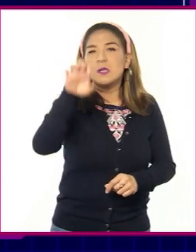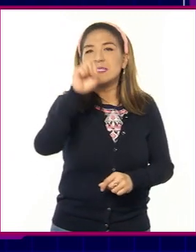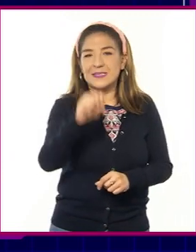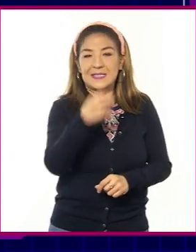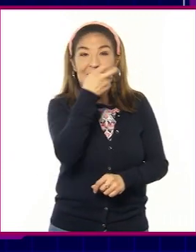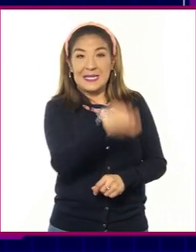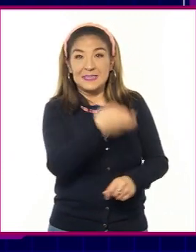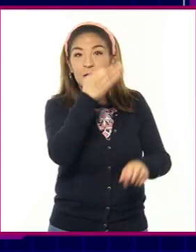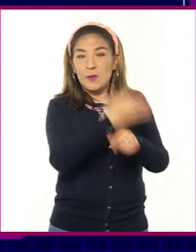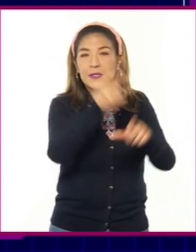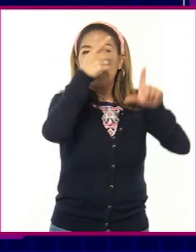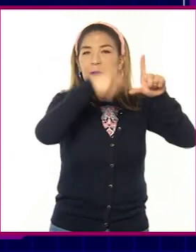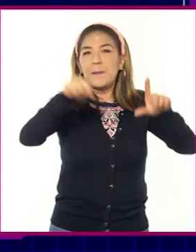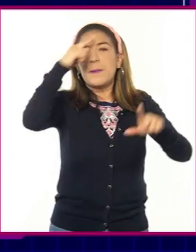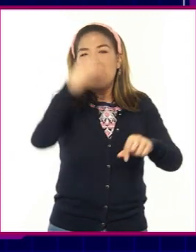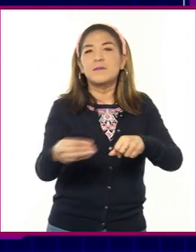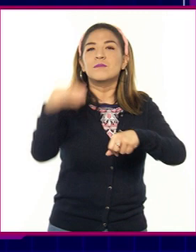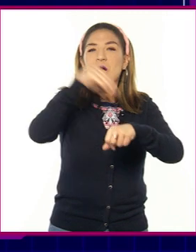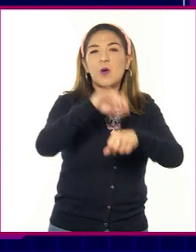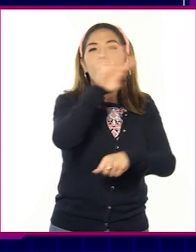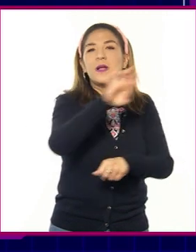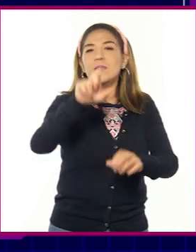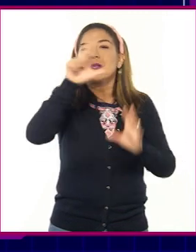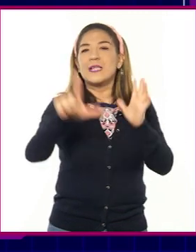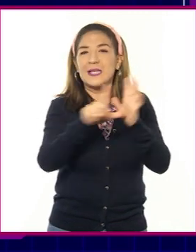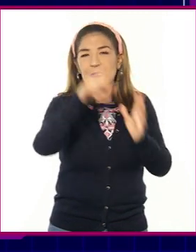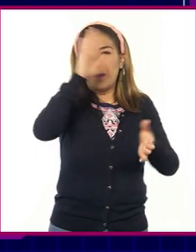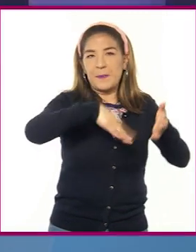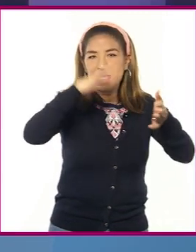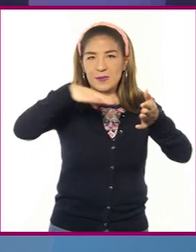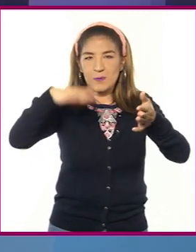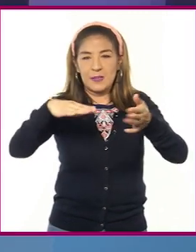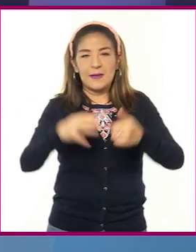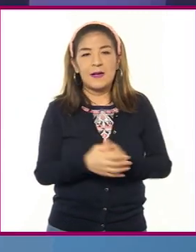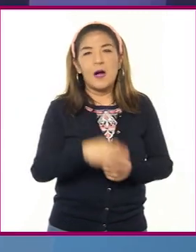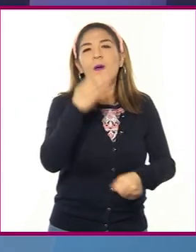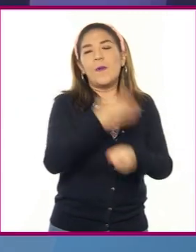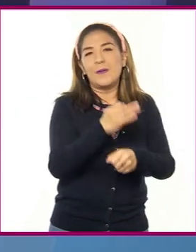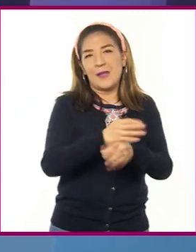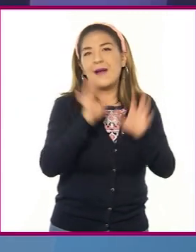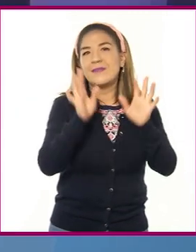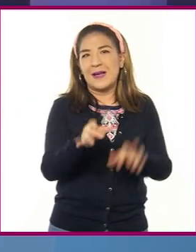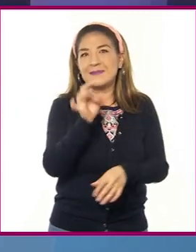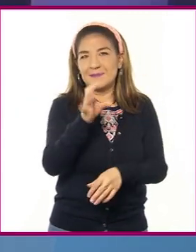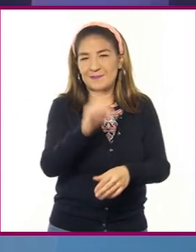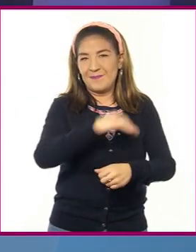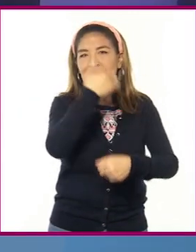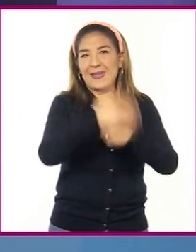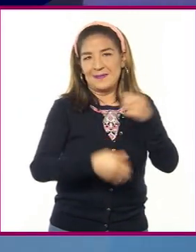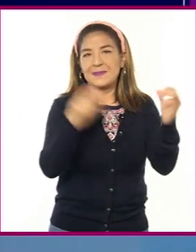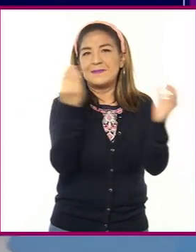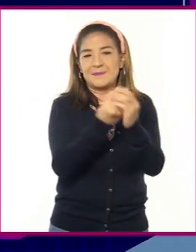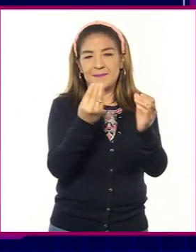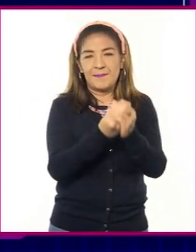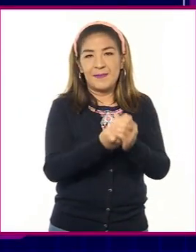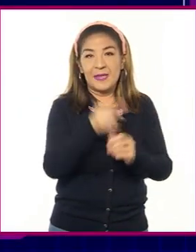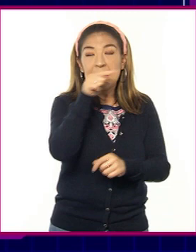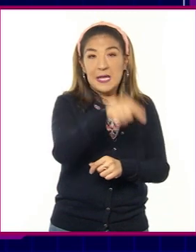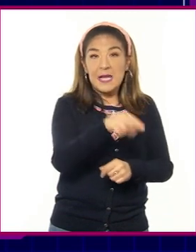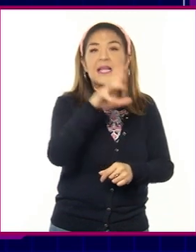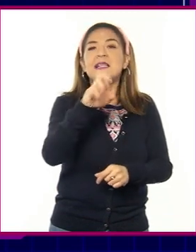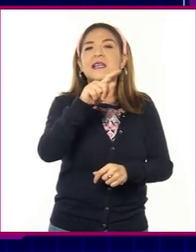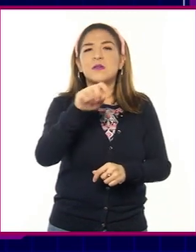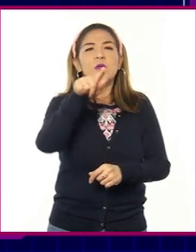ellos para colocar 400 litros de pintura. Nos estamos acercando al final de la sesión, así que como